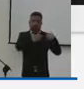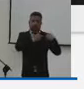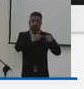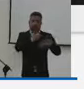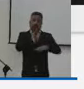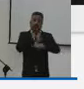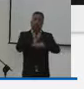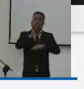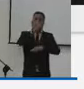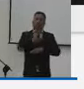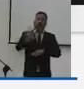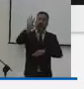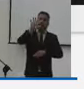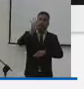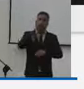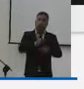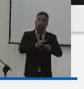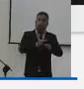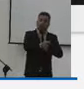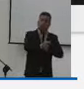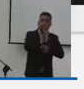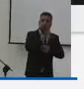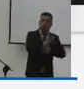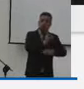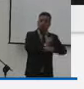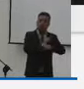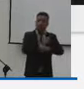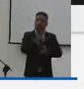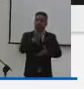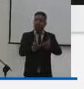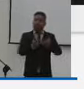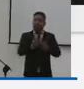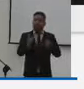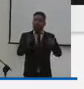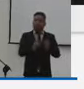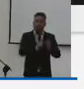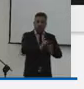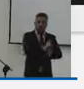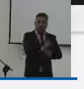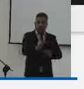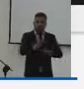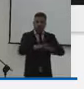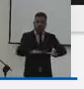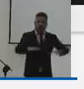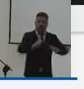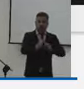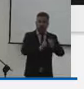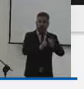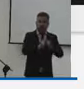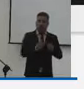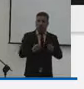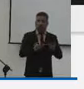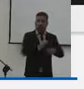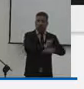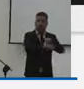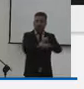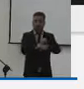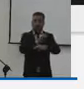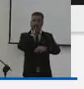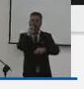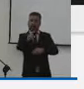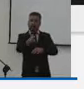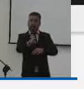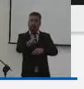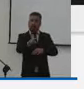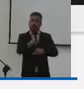al instituto departamental y municipal de acuerdo a que realizara el censo de escenarios deportivos están para ambas instituciones la